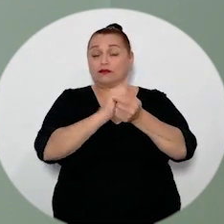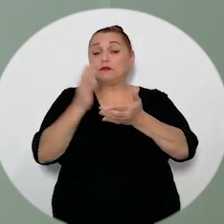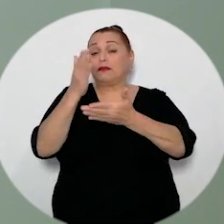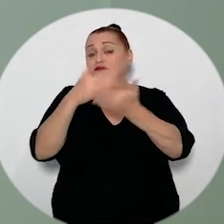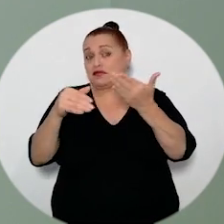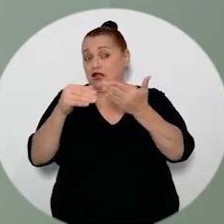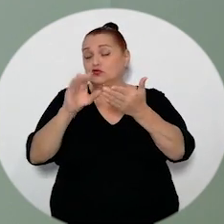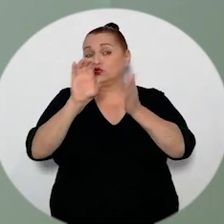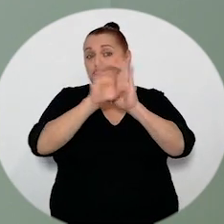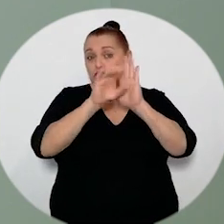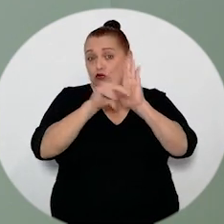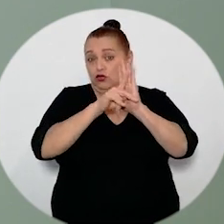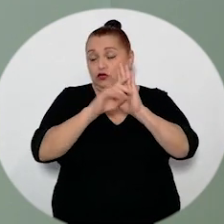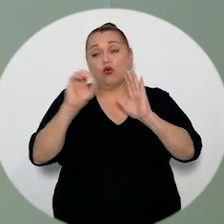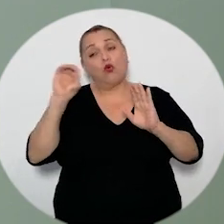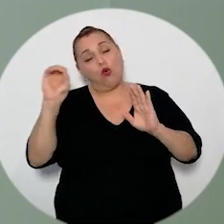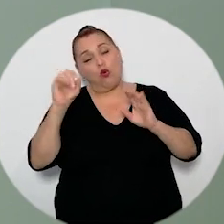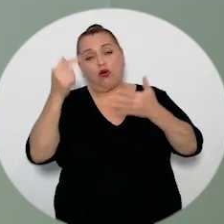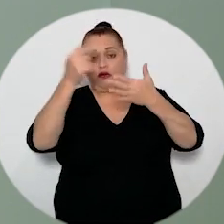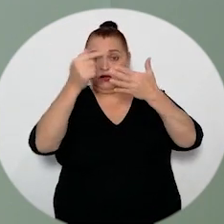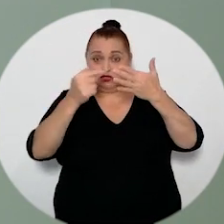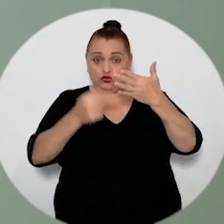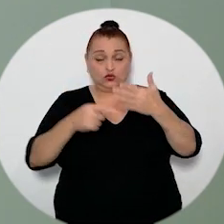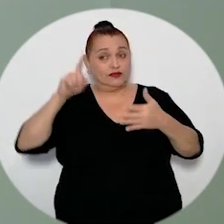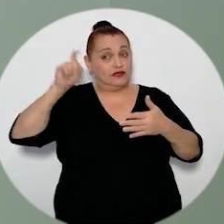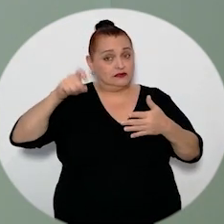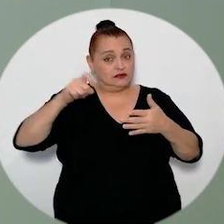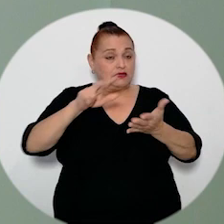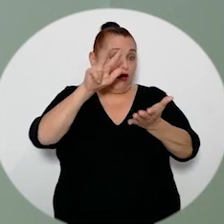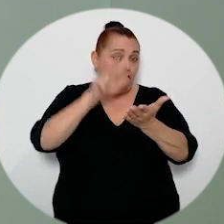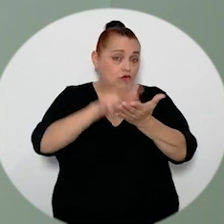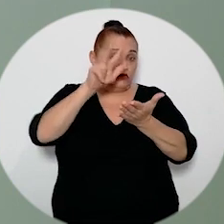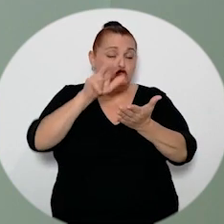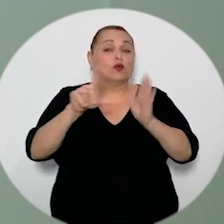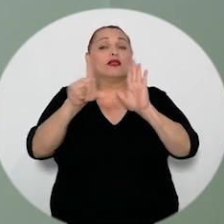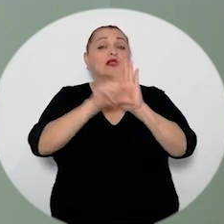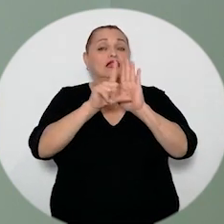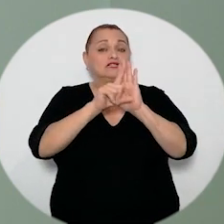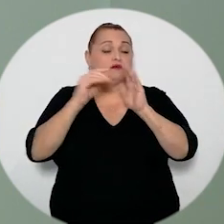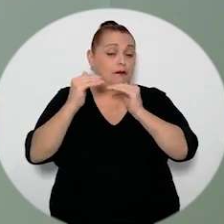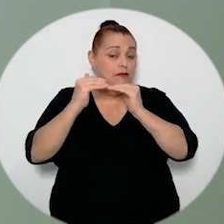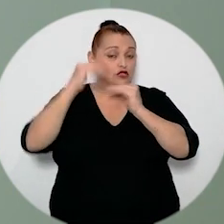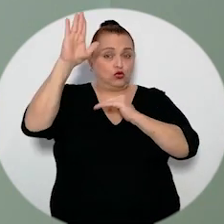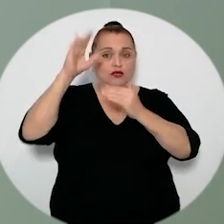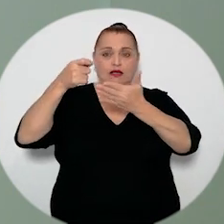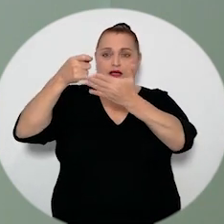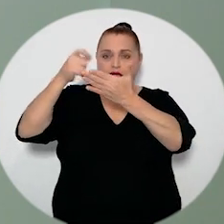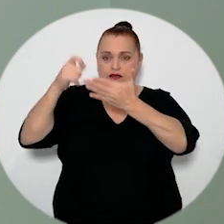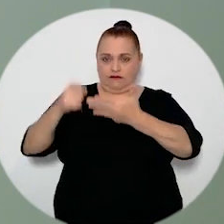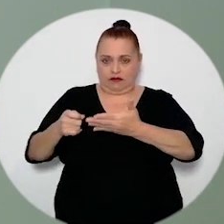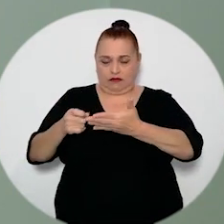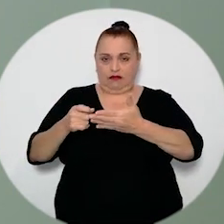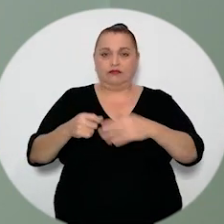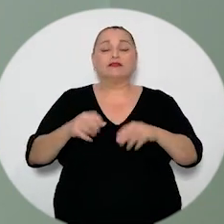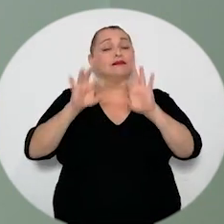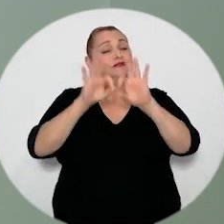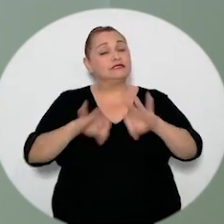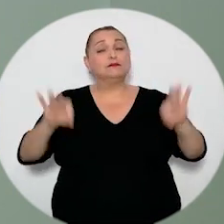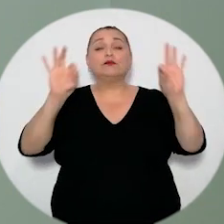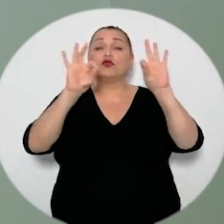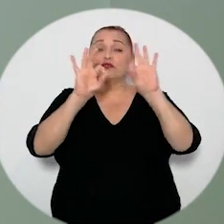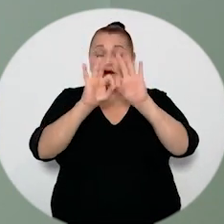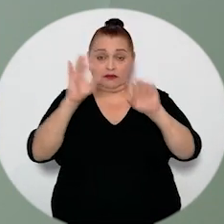parciales de la Constitución o si se trata de asuntos que requieren una aprobación legislativa por mayoría calificada.